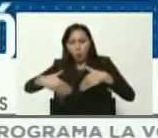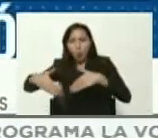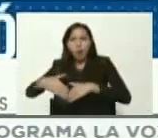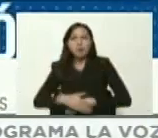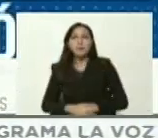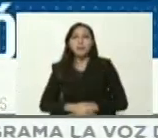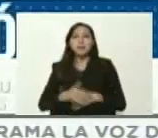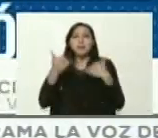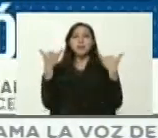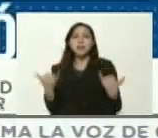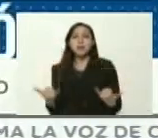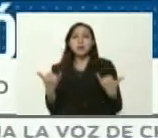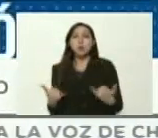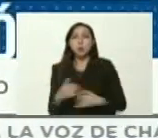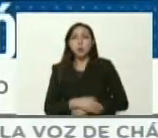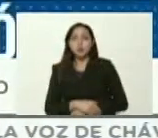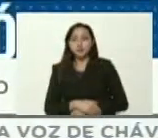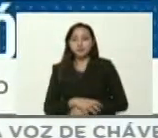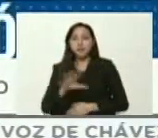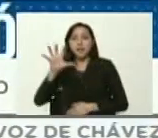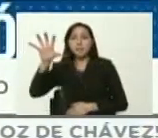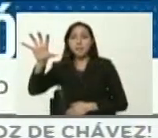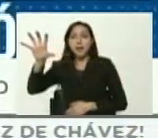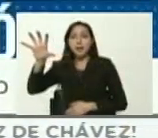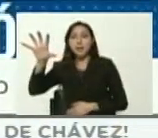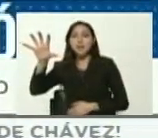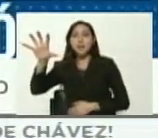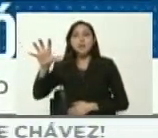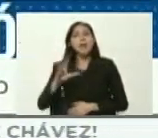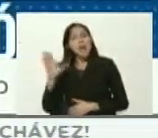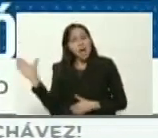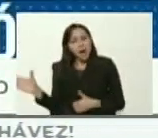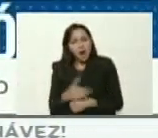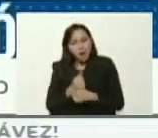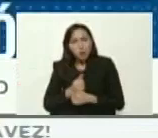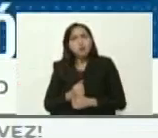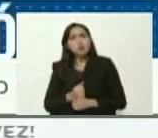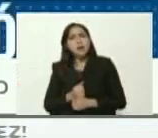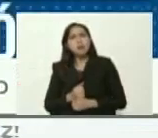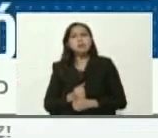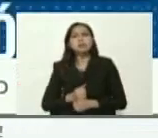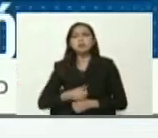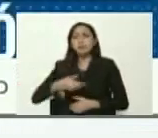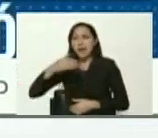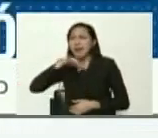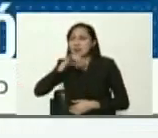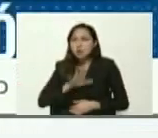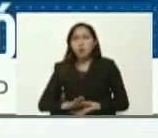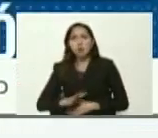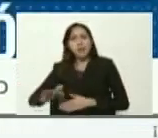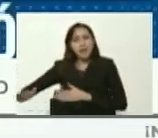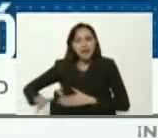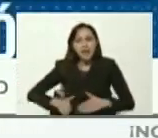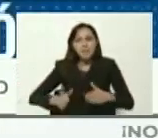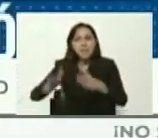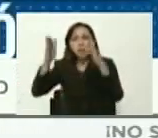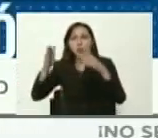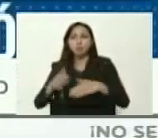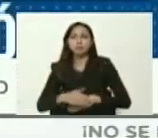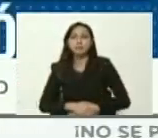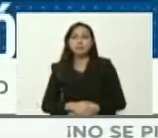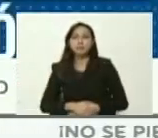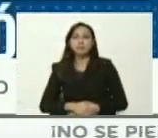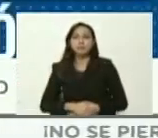hoy nuestra nación ha encontrado sus raíces, y ha encontrado su camino.